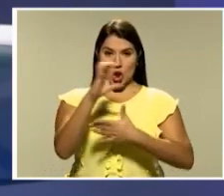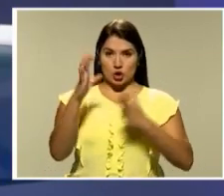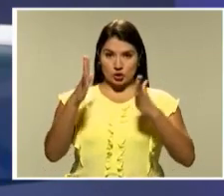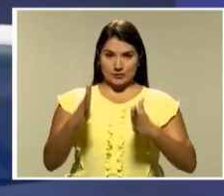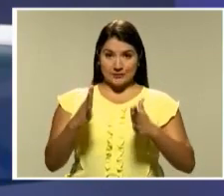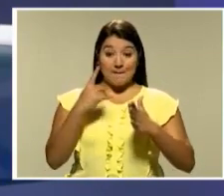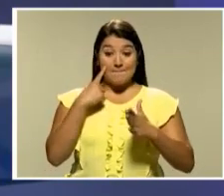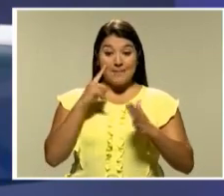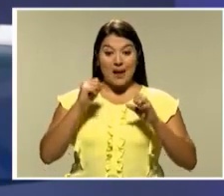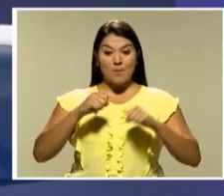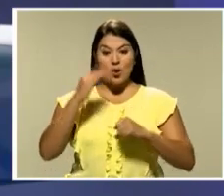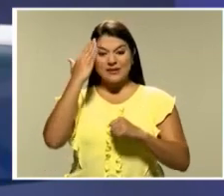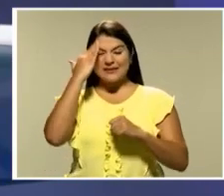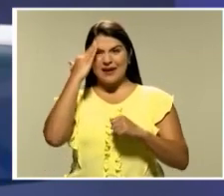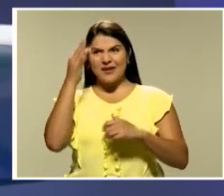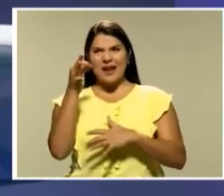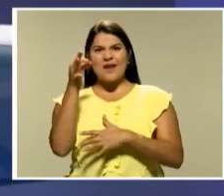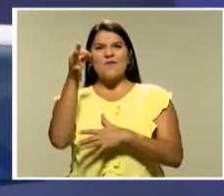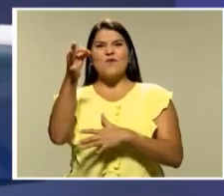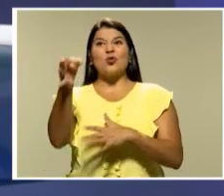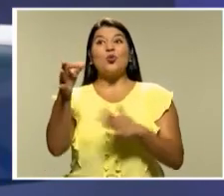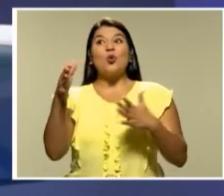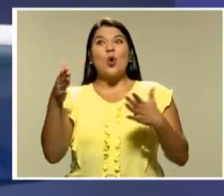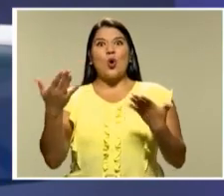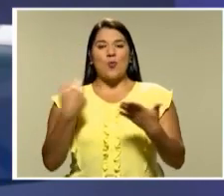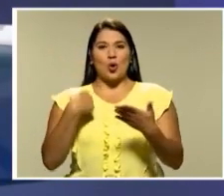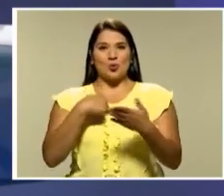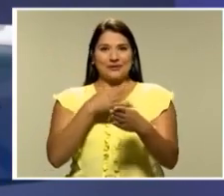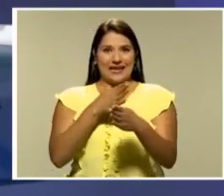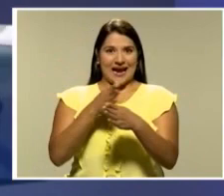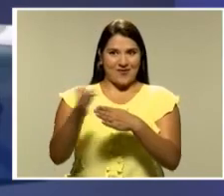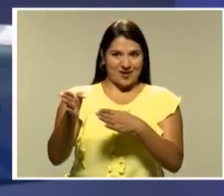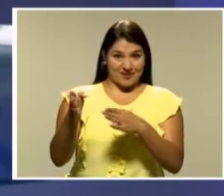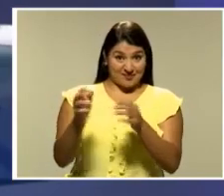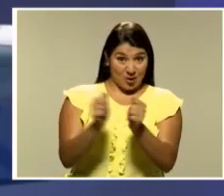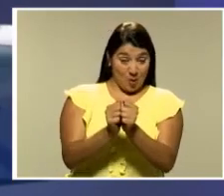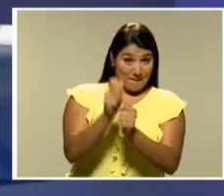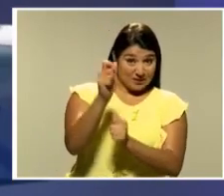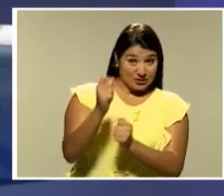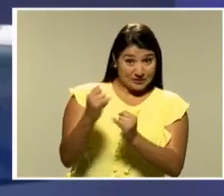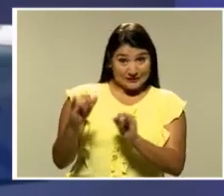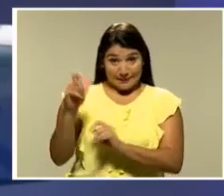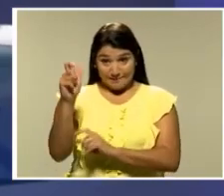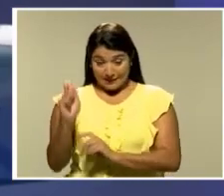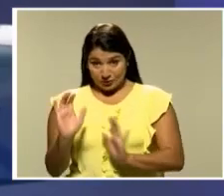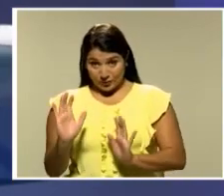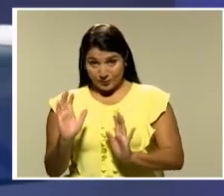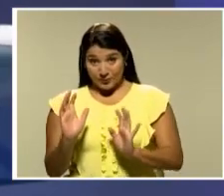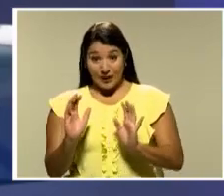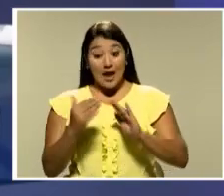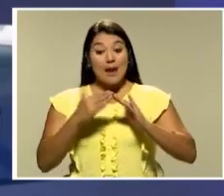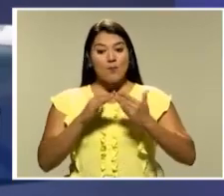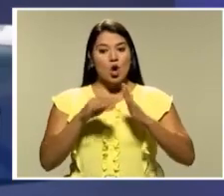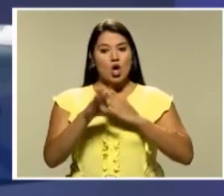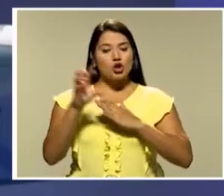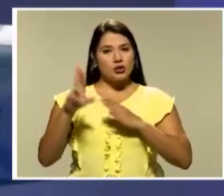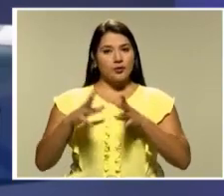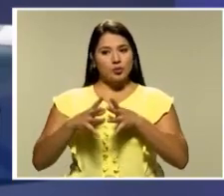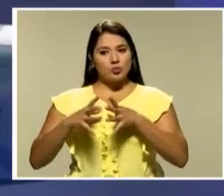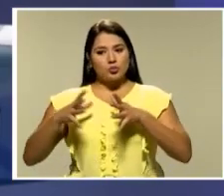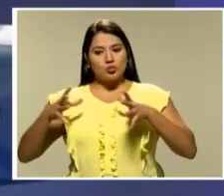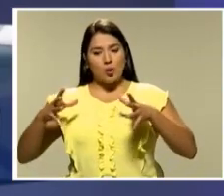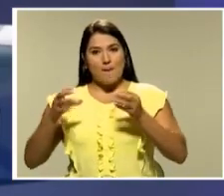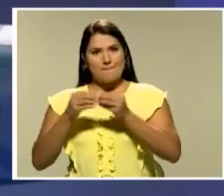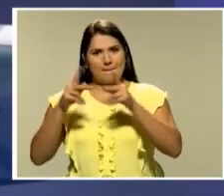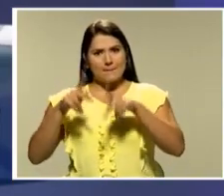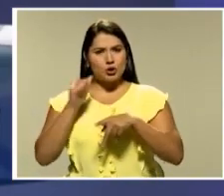cómo vamos a aterrizar el final de nuestra carrera laboral. La población de Costa Rica envejece rápidamente.